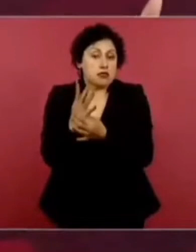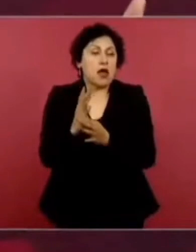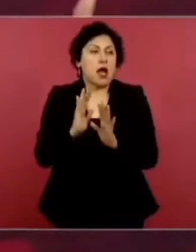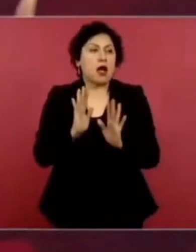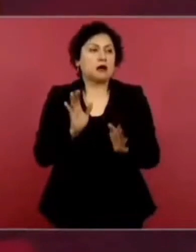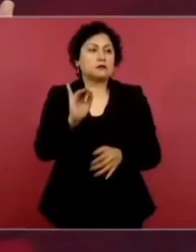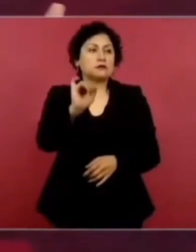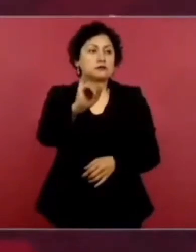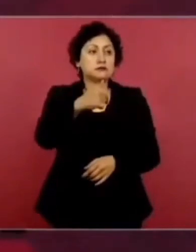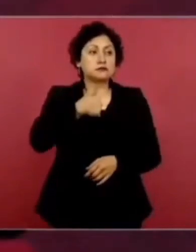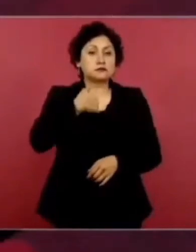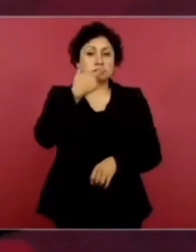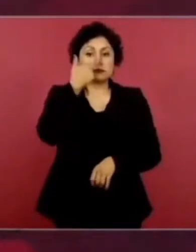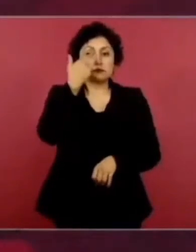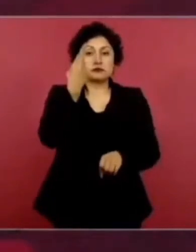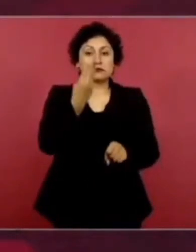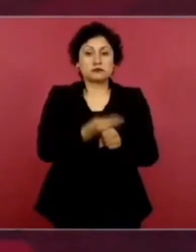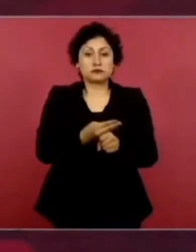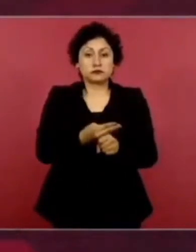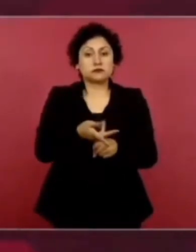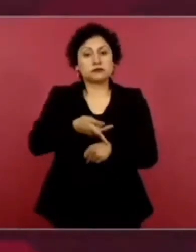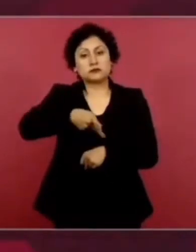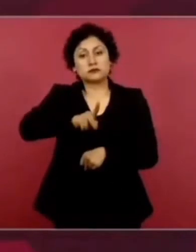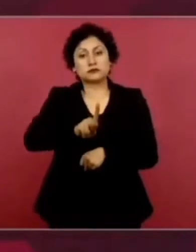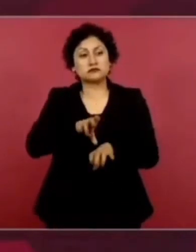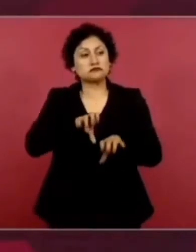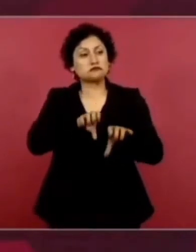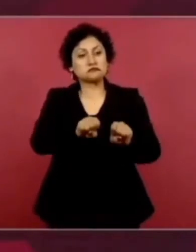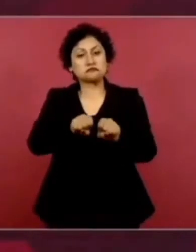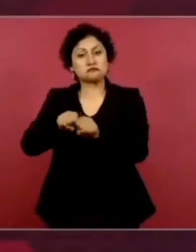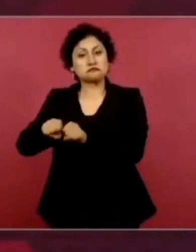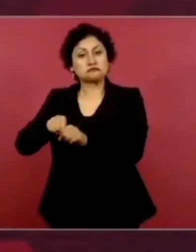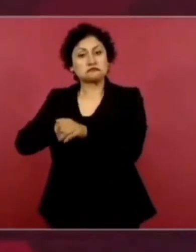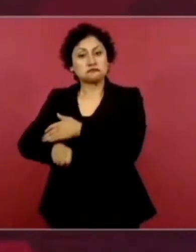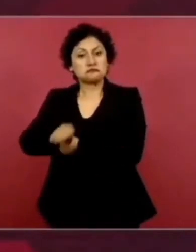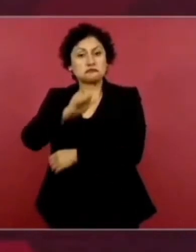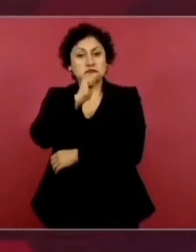permanecía en libertad.